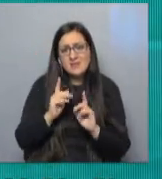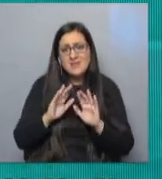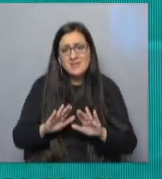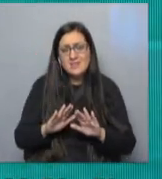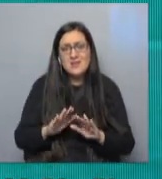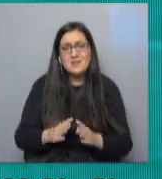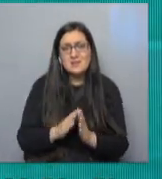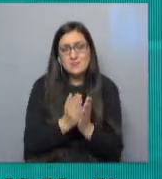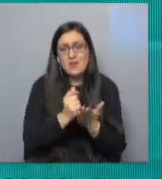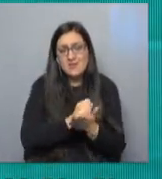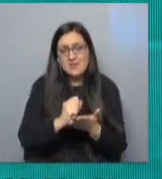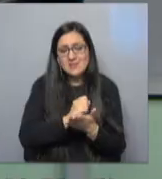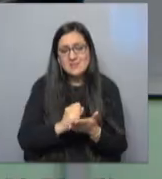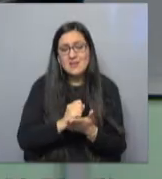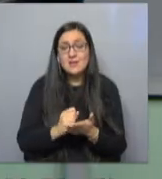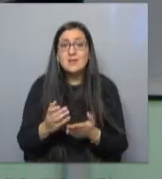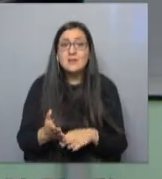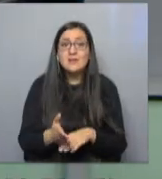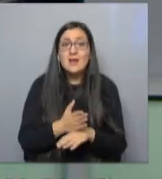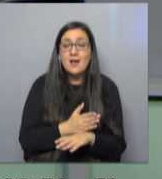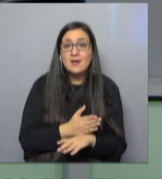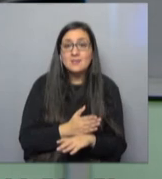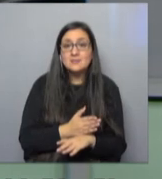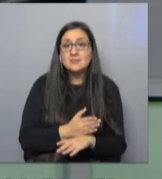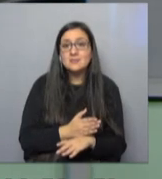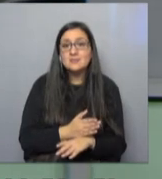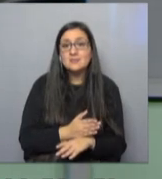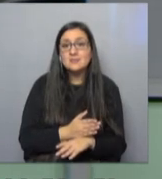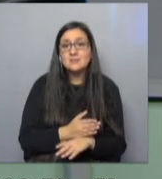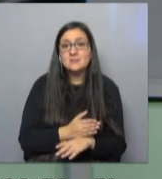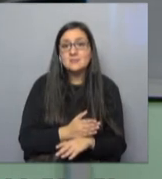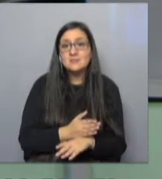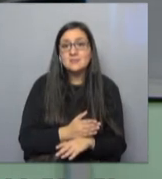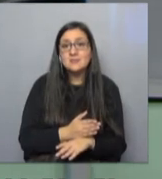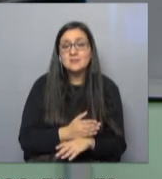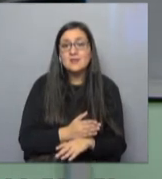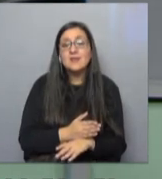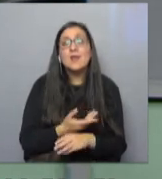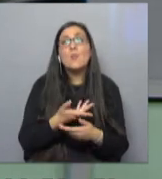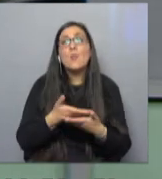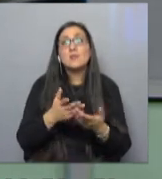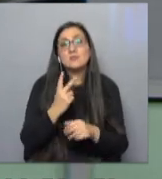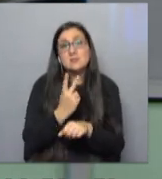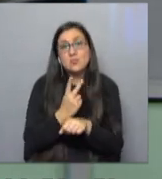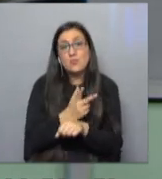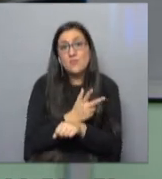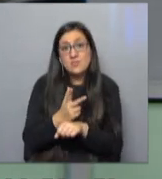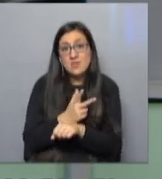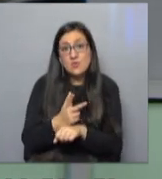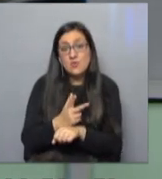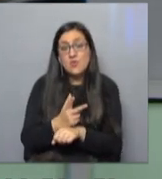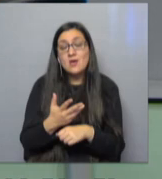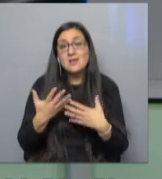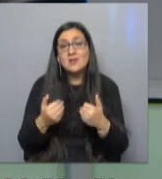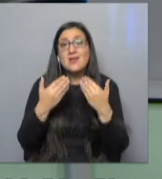a ciudad yo quiero antes de que de que mandemos éste el segundo tape que es otra parte de este testigo es agradecer especialmente